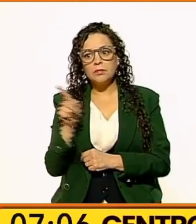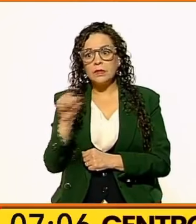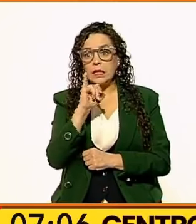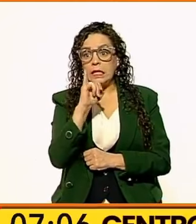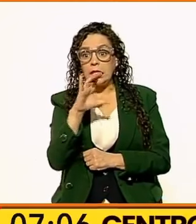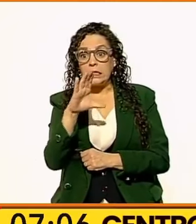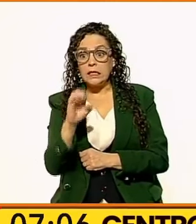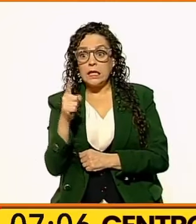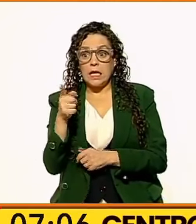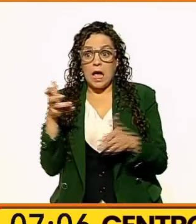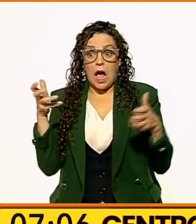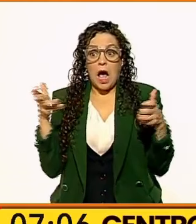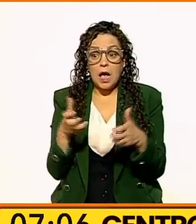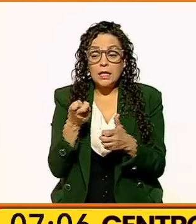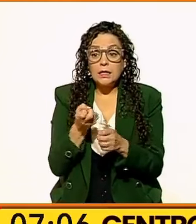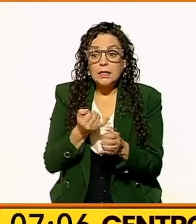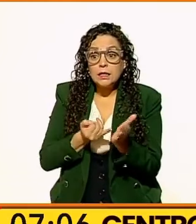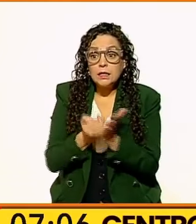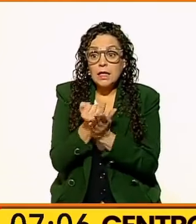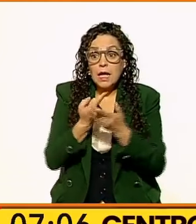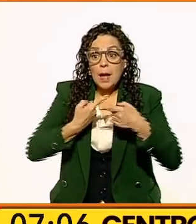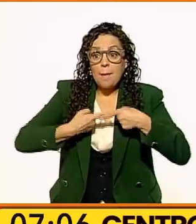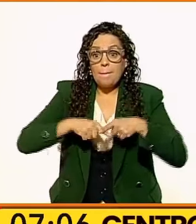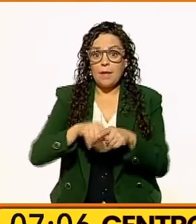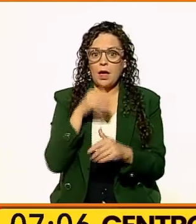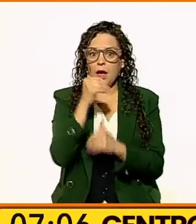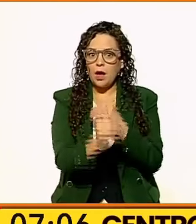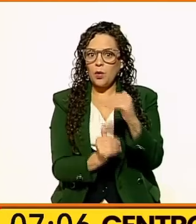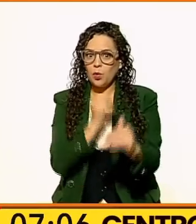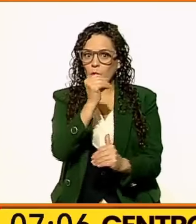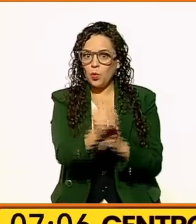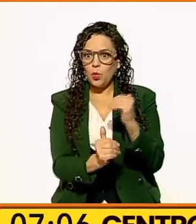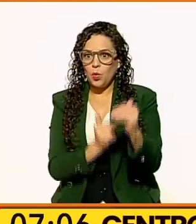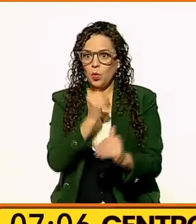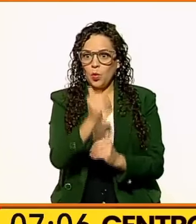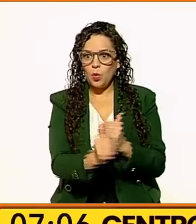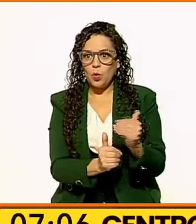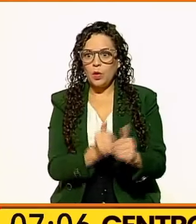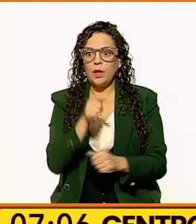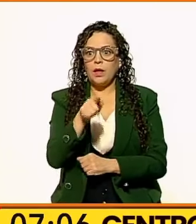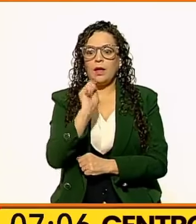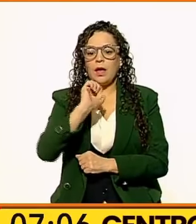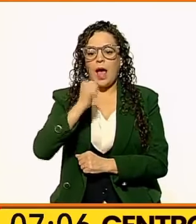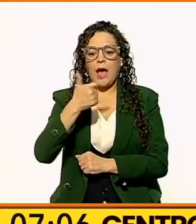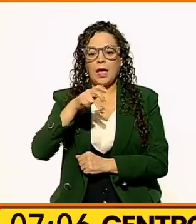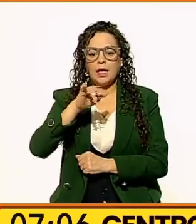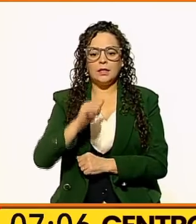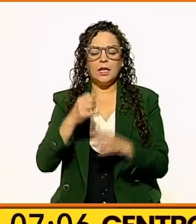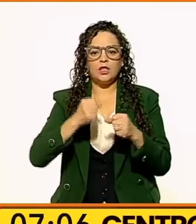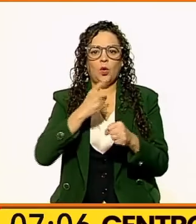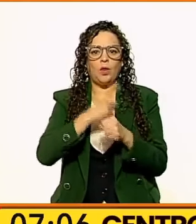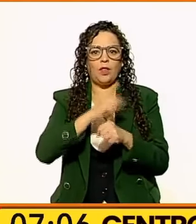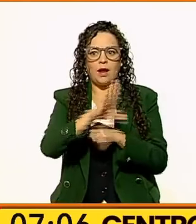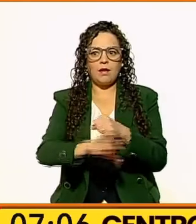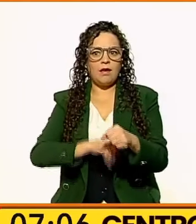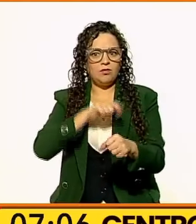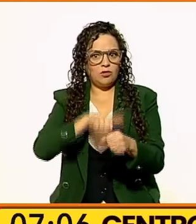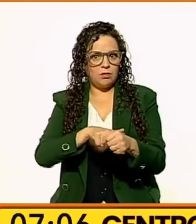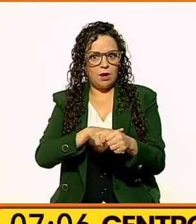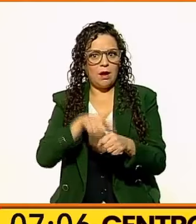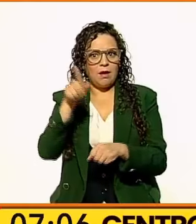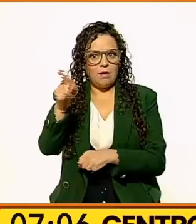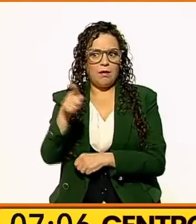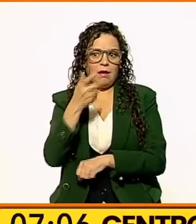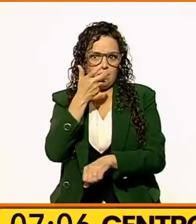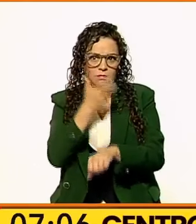que definitivamente pues estos miembros de esta agencia de seguridad nacional, el Departamento de Seguridad Nacional de los